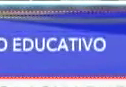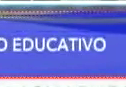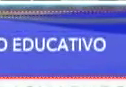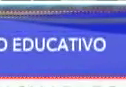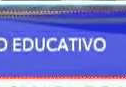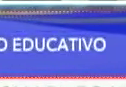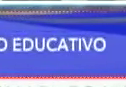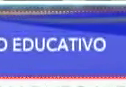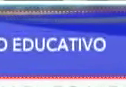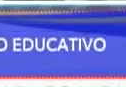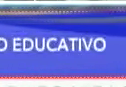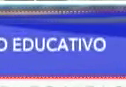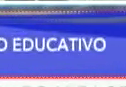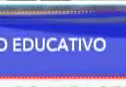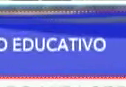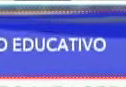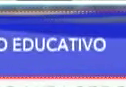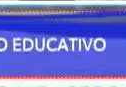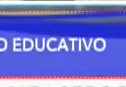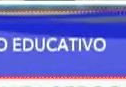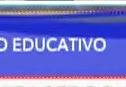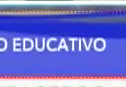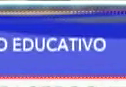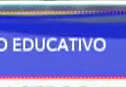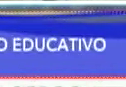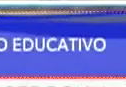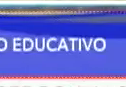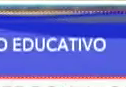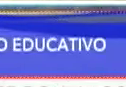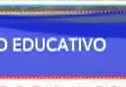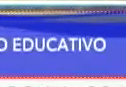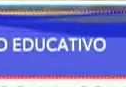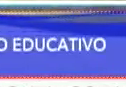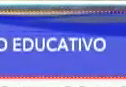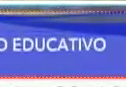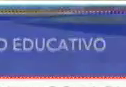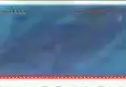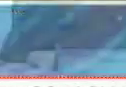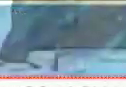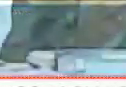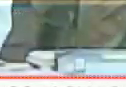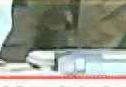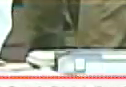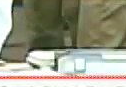estado lara saludos un abrazo se le quiere mucho desde el estado lara